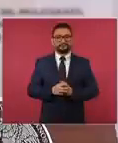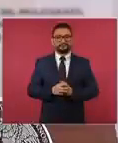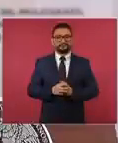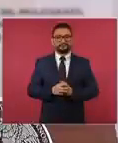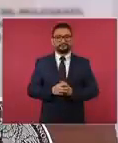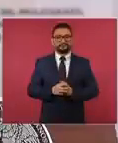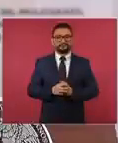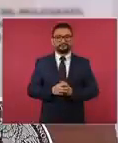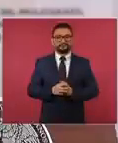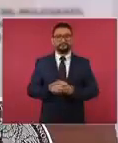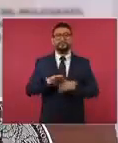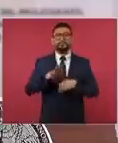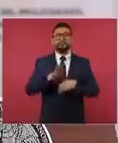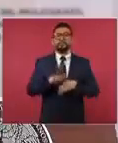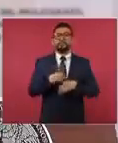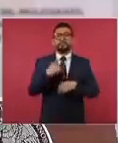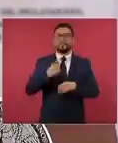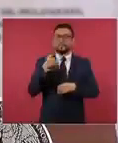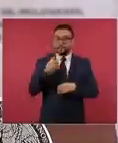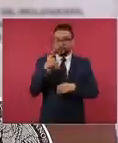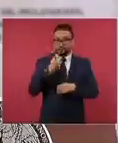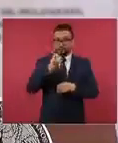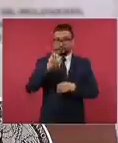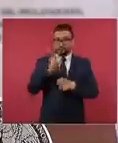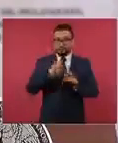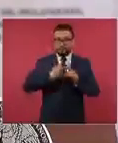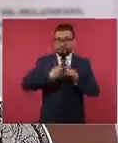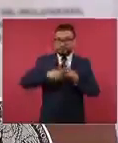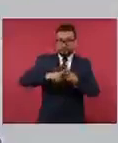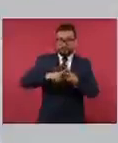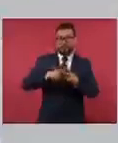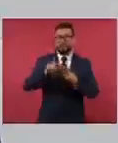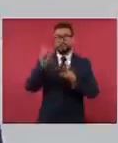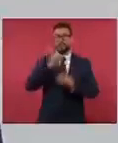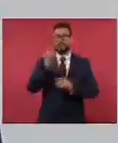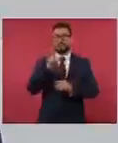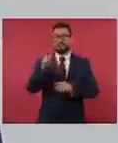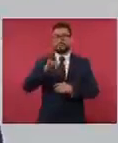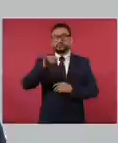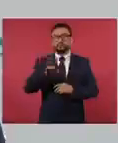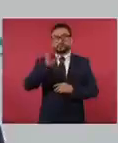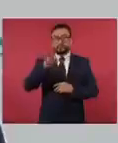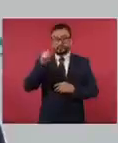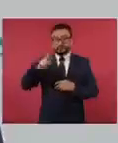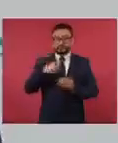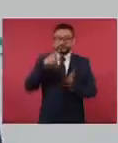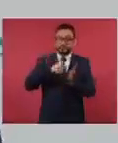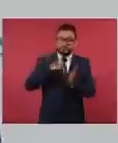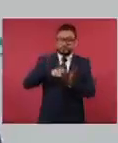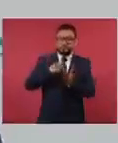todos desde su inicio, desde el anuncio de la reforma al Poder Judicial,